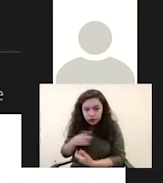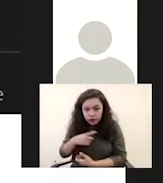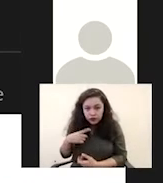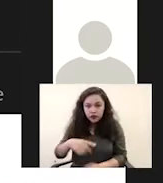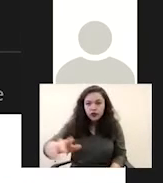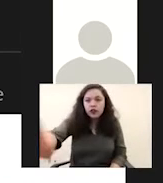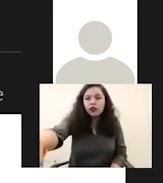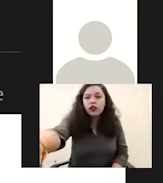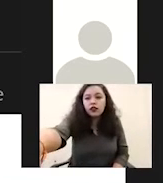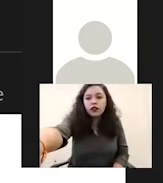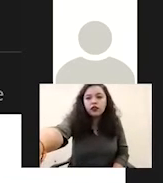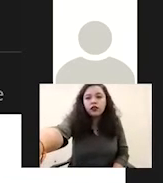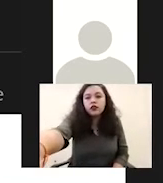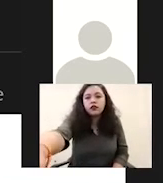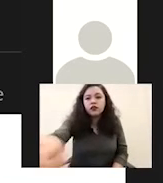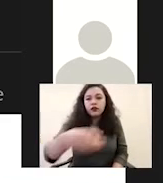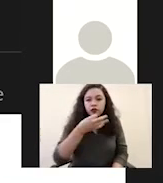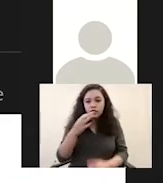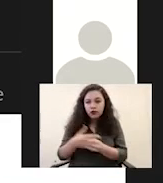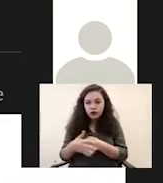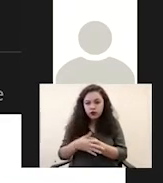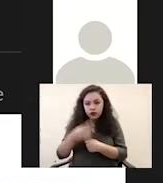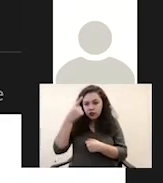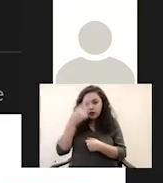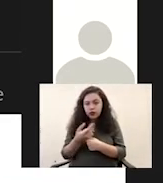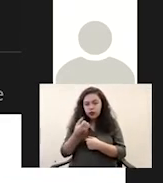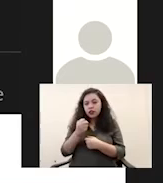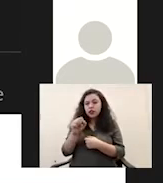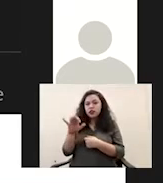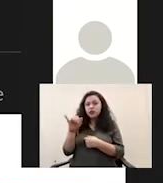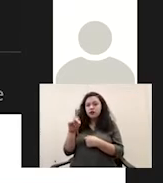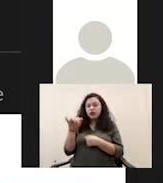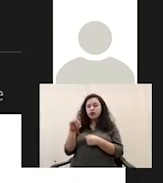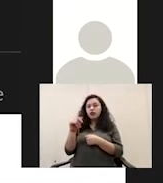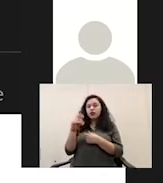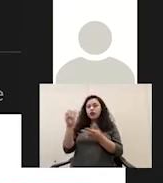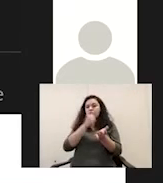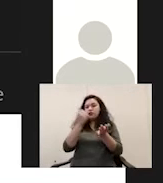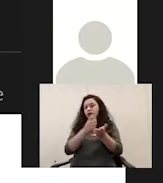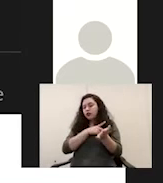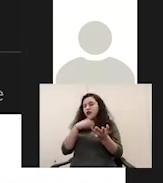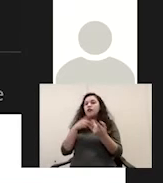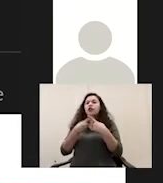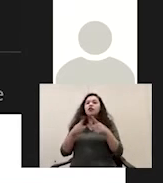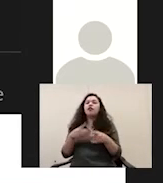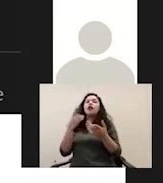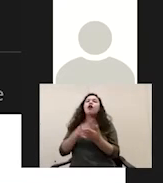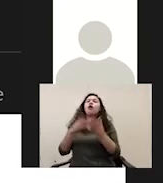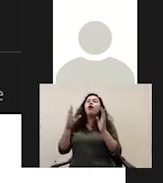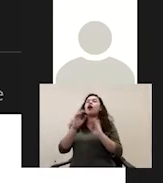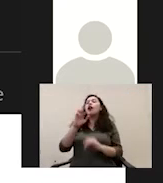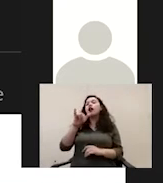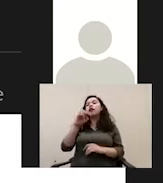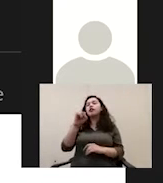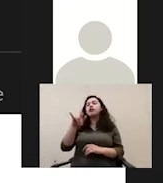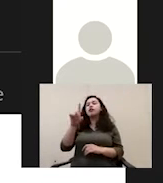entregar un manifiesto que tiene que estar avalado por la Semarnat. Pero es diferente. Esto solamente es un residuo sanitario y